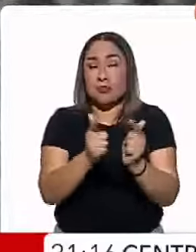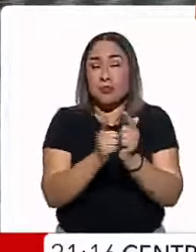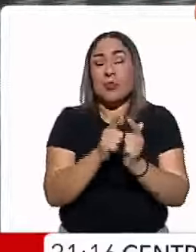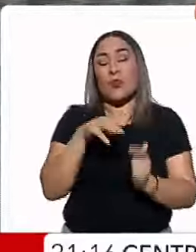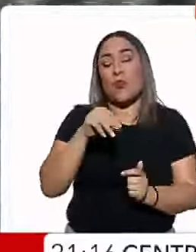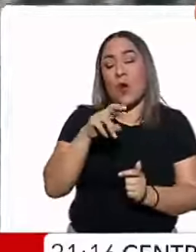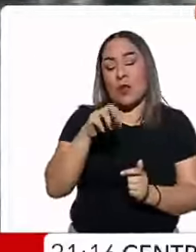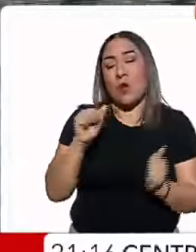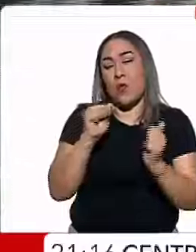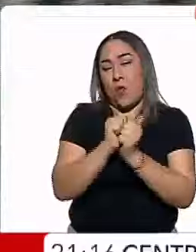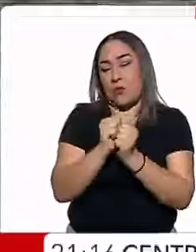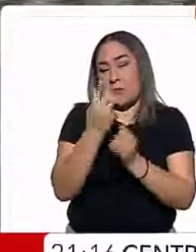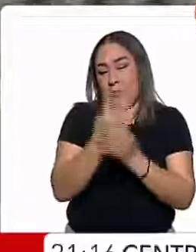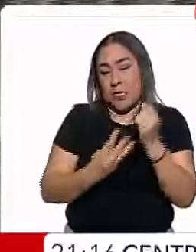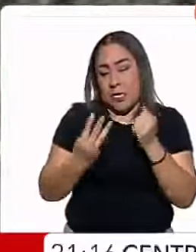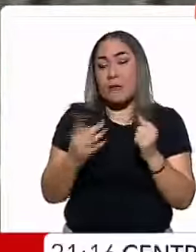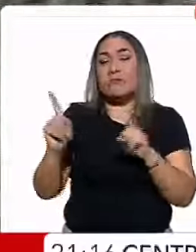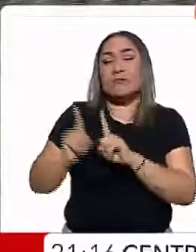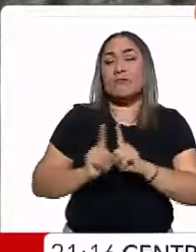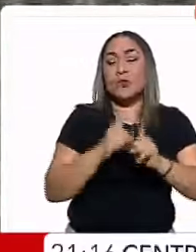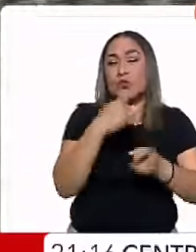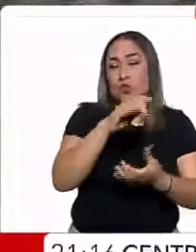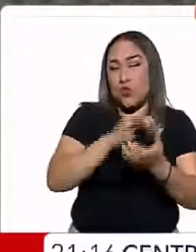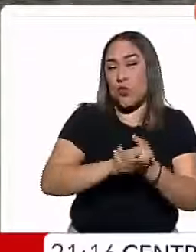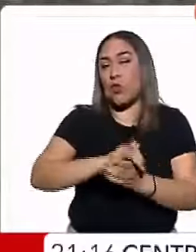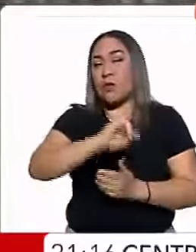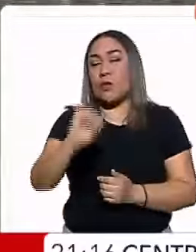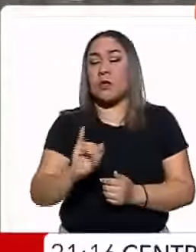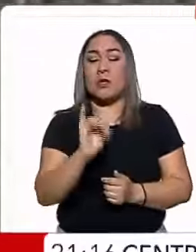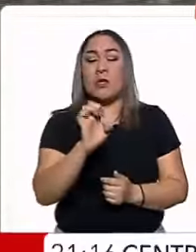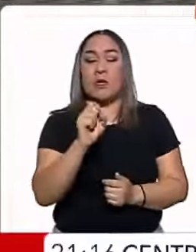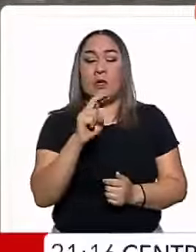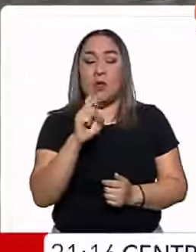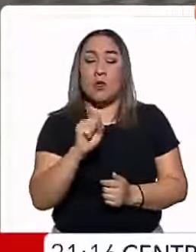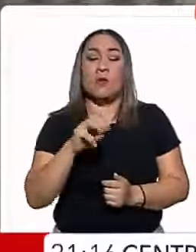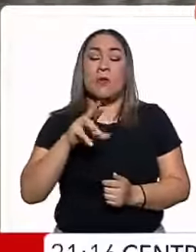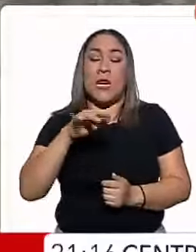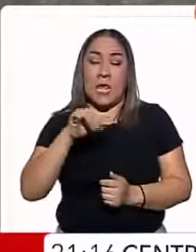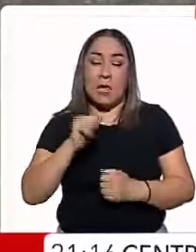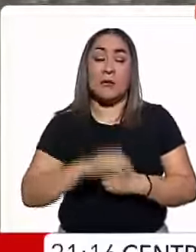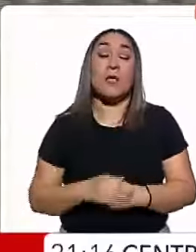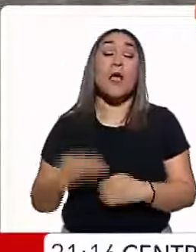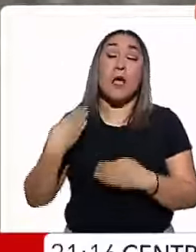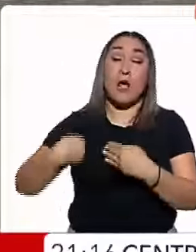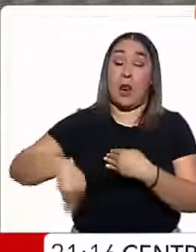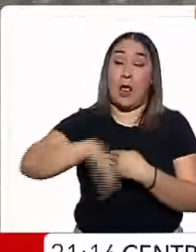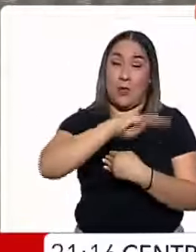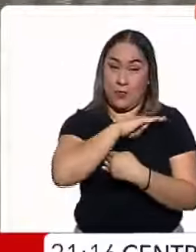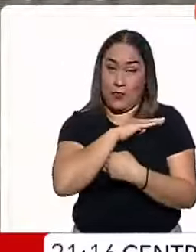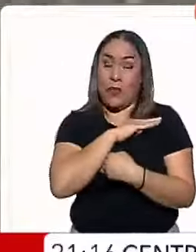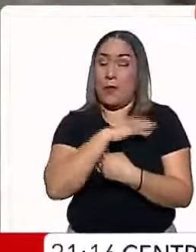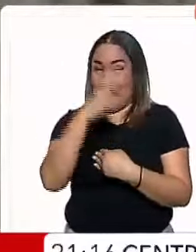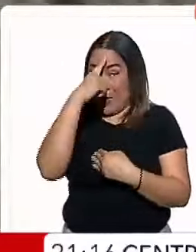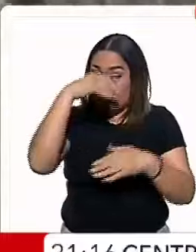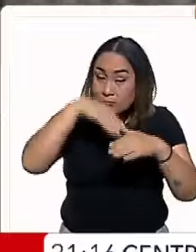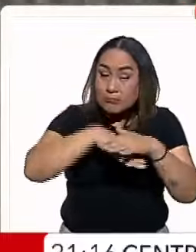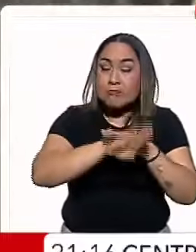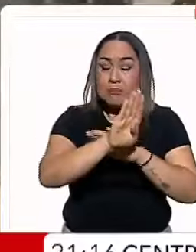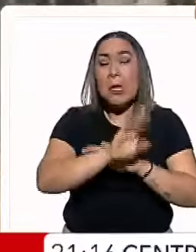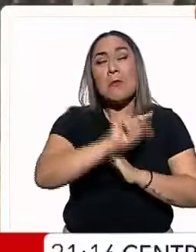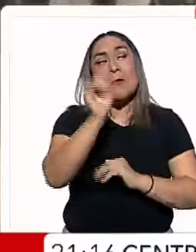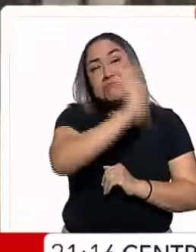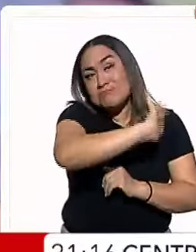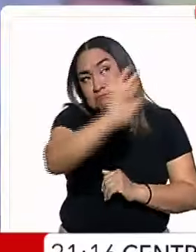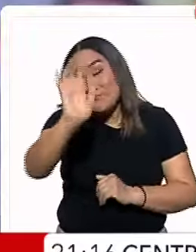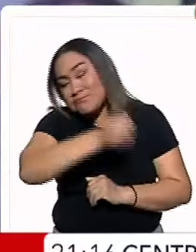aliados, flanqueada de su esposo, Jesús María Tárriba. Claudia Sheinbaum, de camino al estudio, regaló